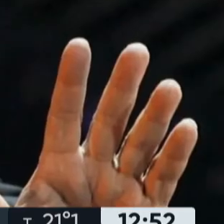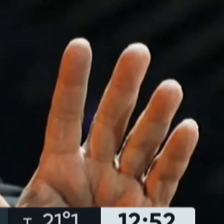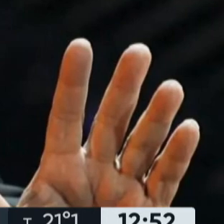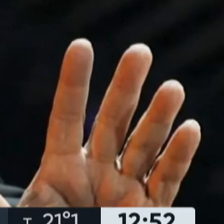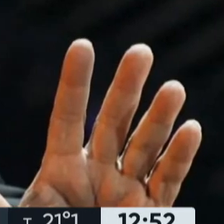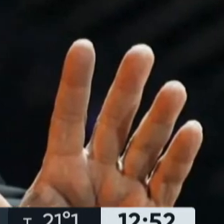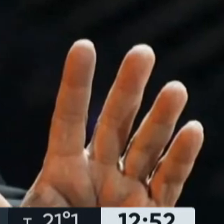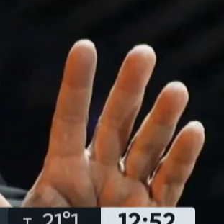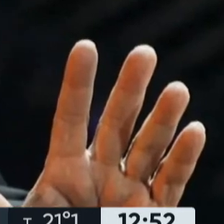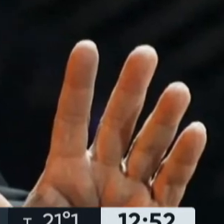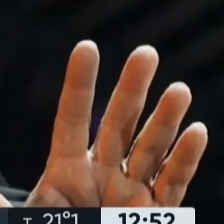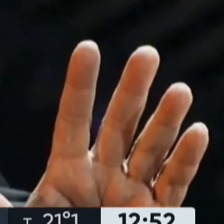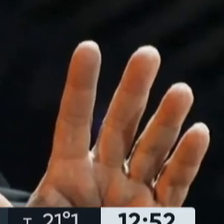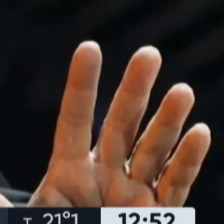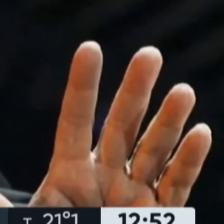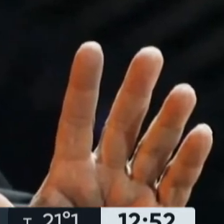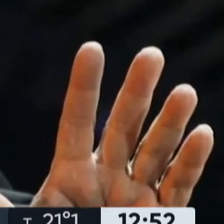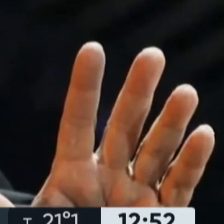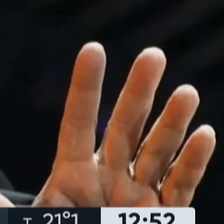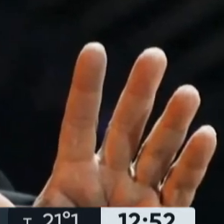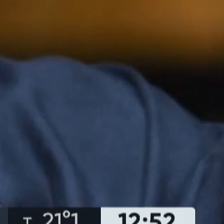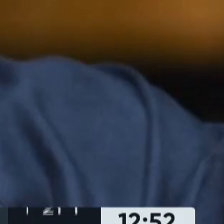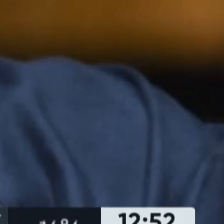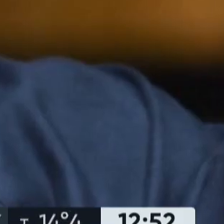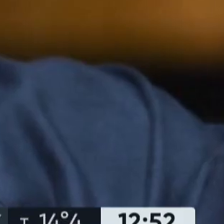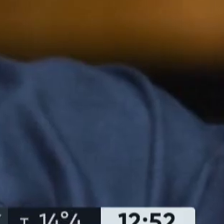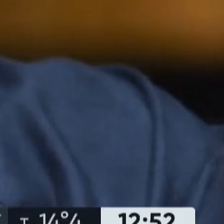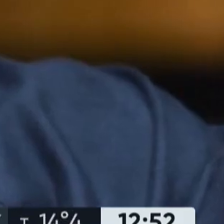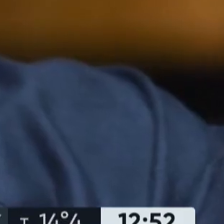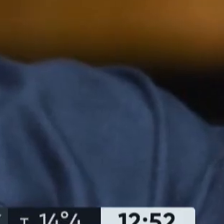prohibiciones, las listas negras, quedan los artistas, pasa la belleza y la juventud.